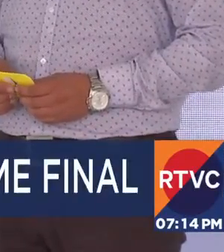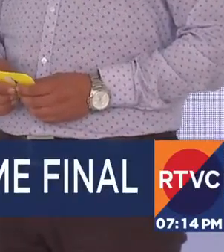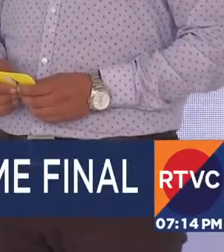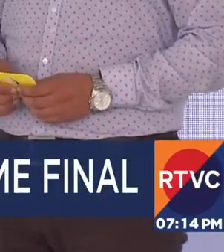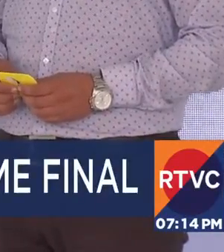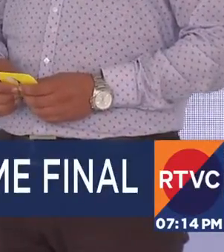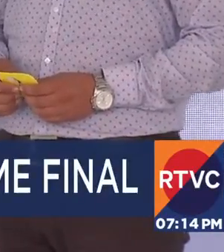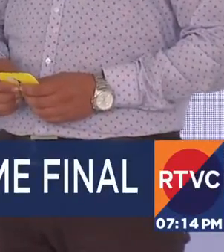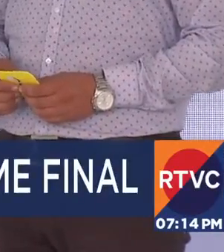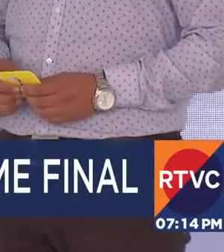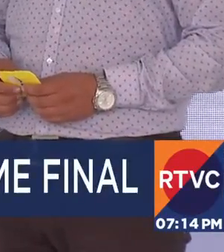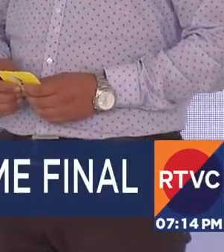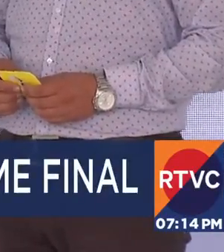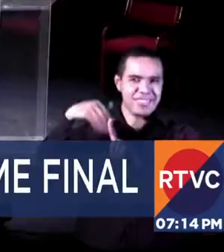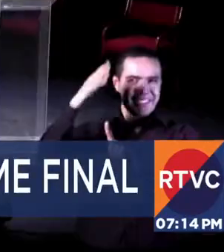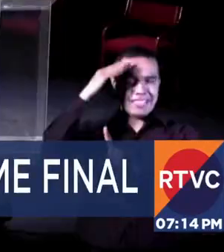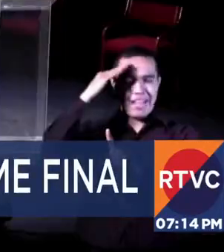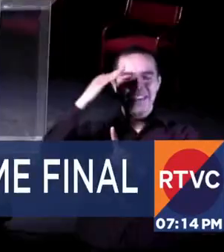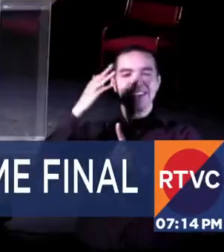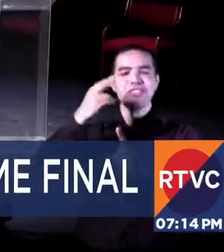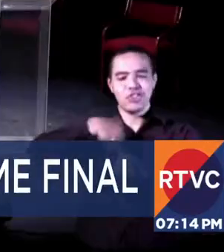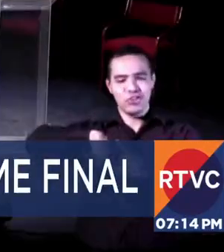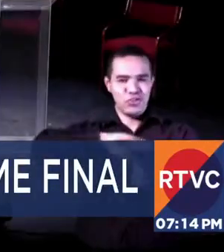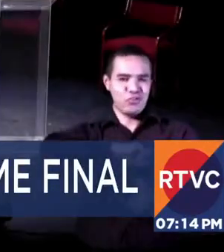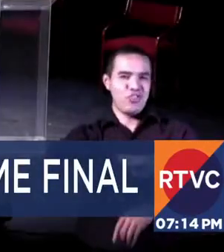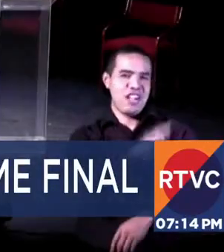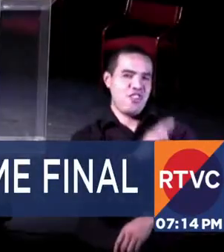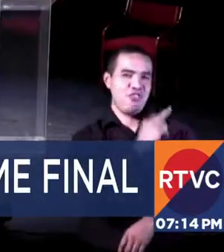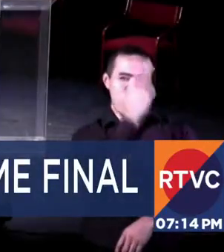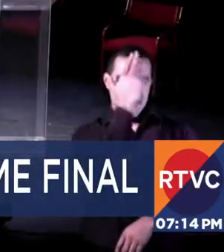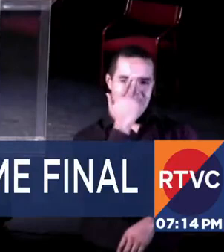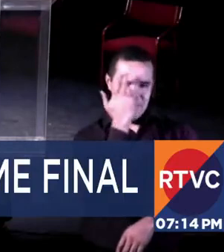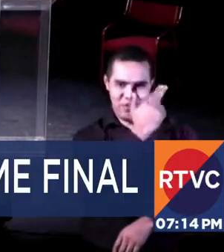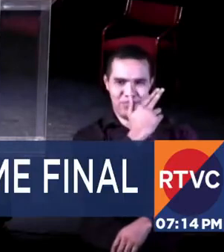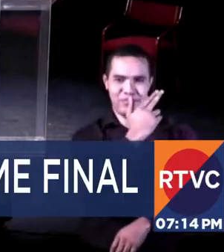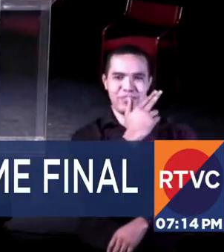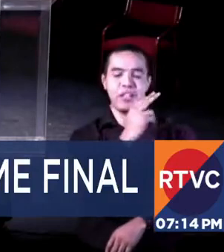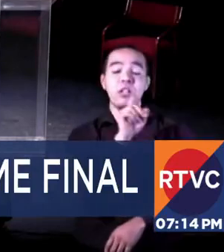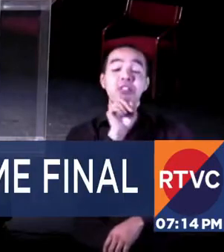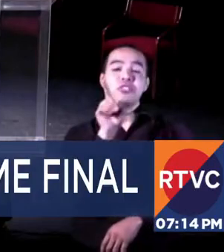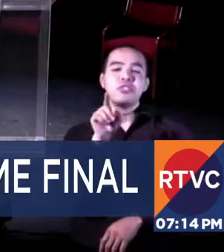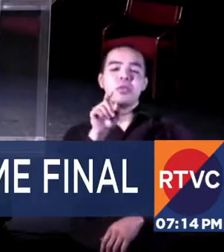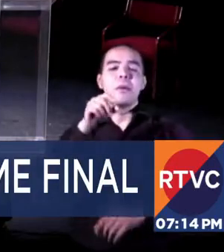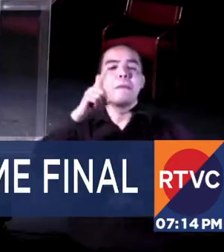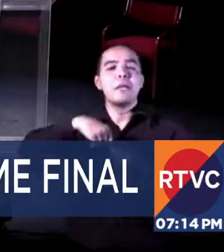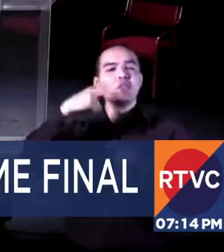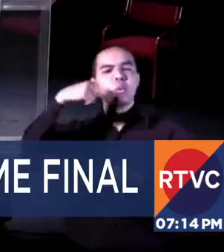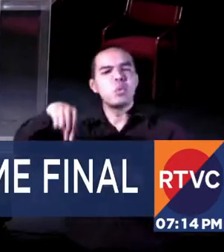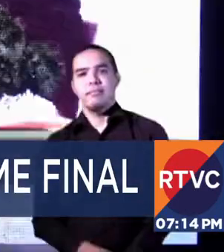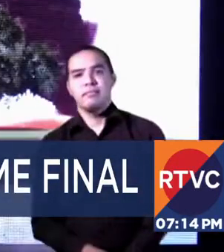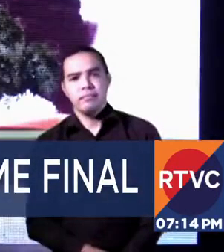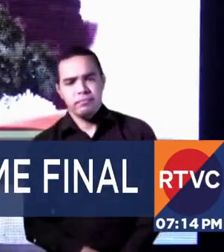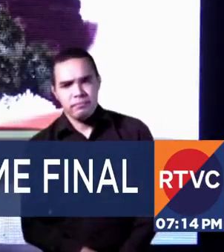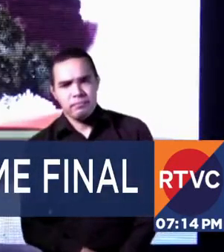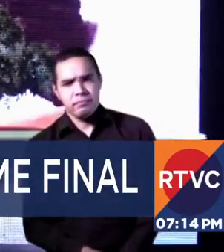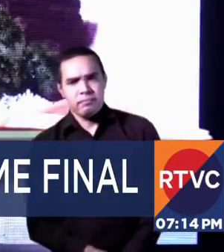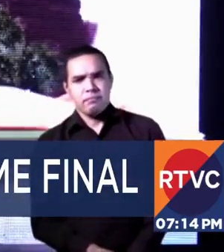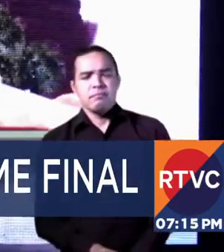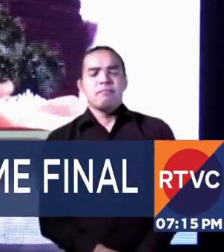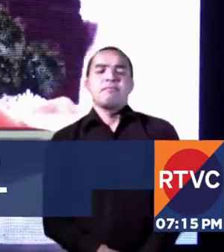Hablen, no se entreguen ustedes solos. Las víctimas del secuestro estuvieron frente a frente con sus antiguos secuestradores. Oí